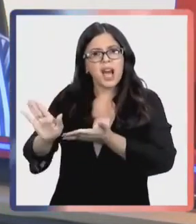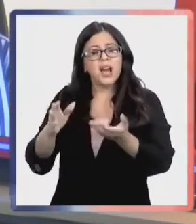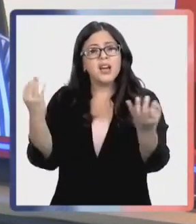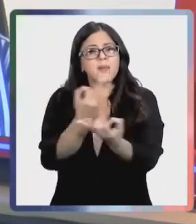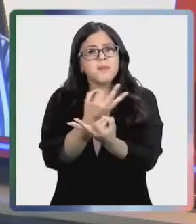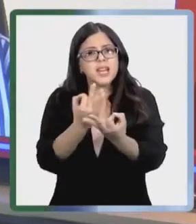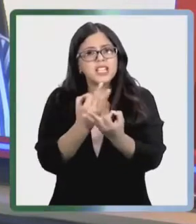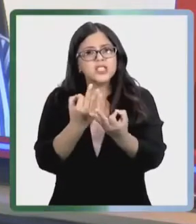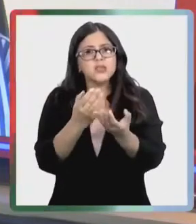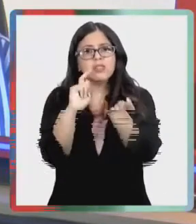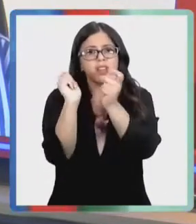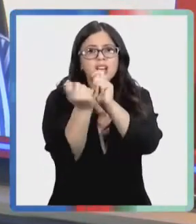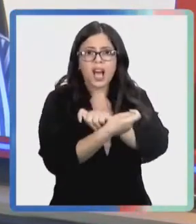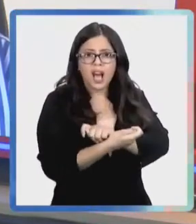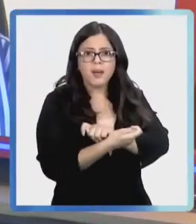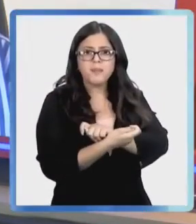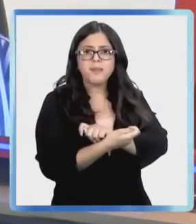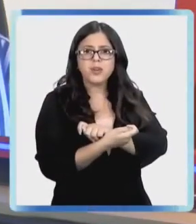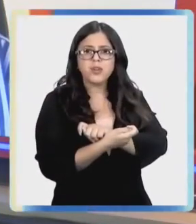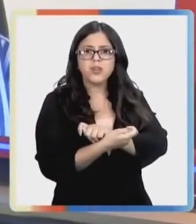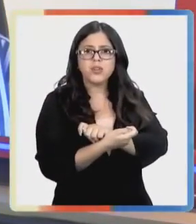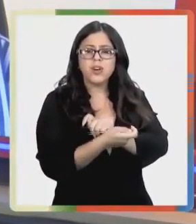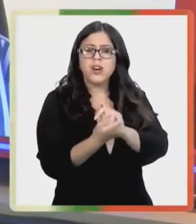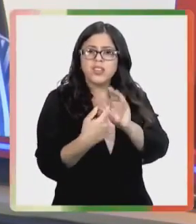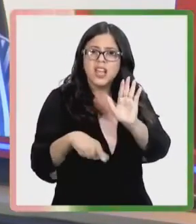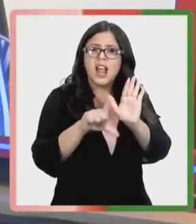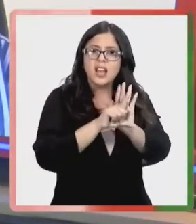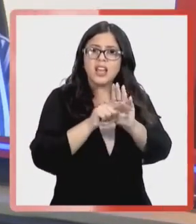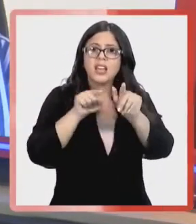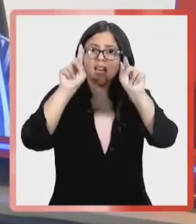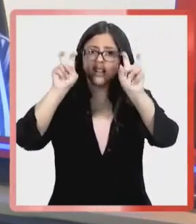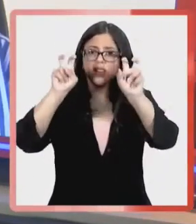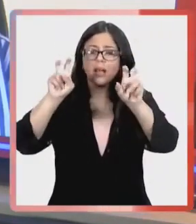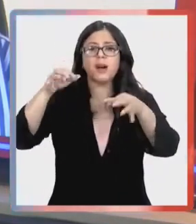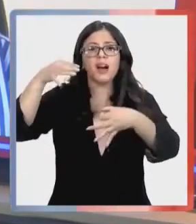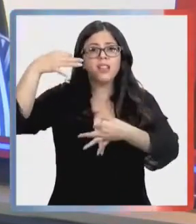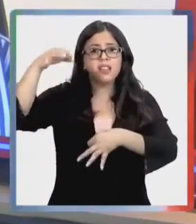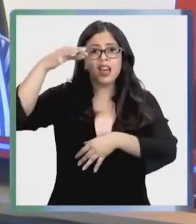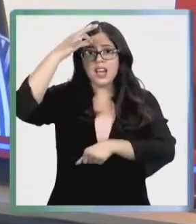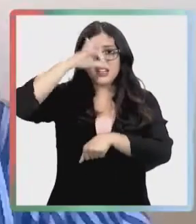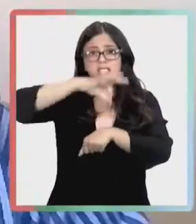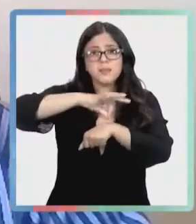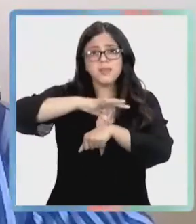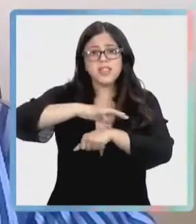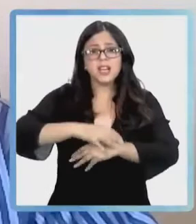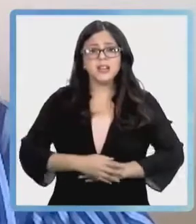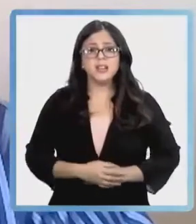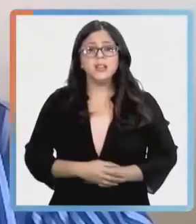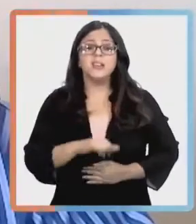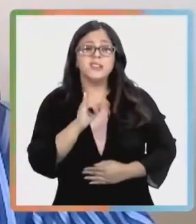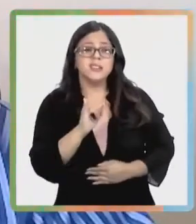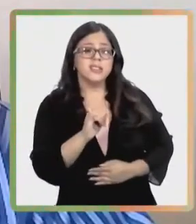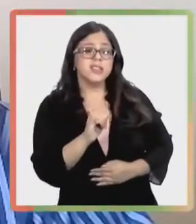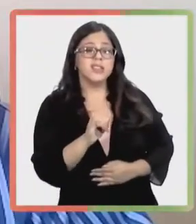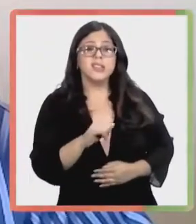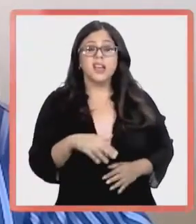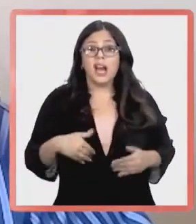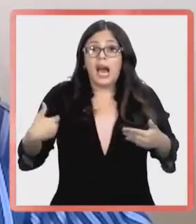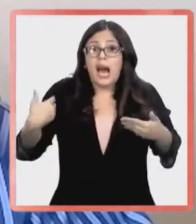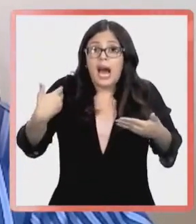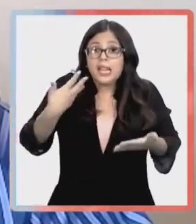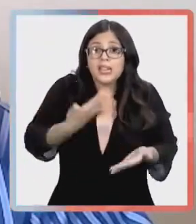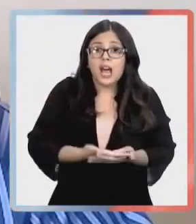más de cuál va a ser este cambio, este antes y después a partir de esta ley, respecto de las licencias médicas. Claro, lo que está ocurriendo hasta ahora